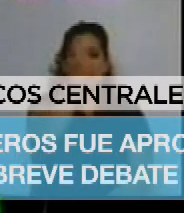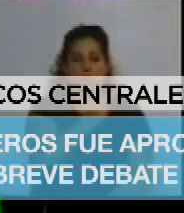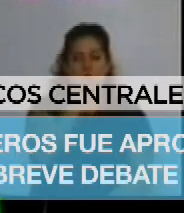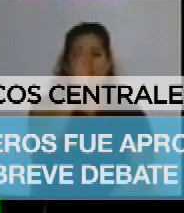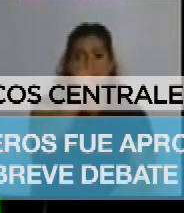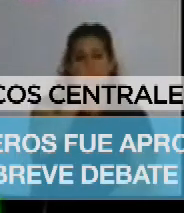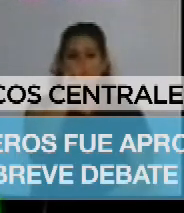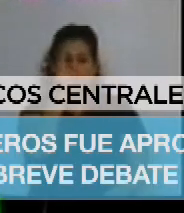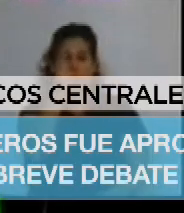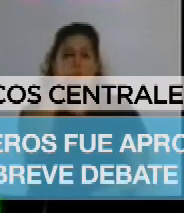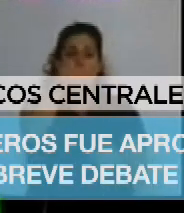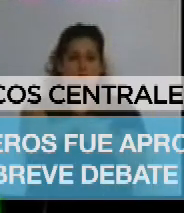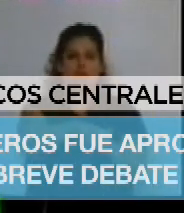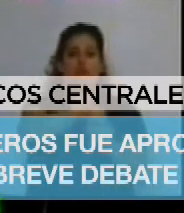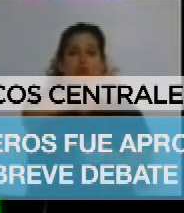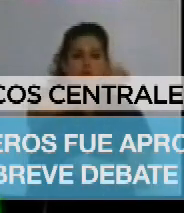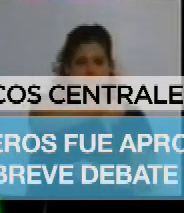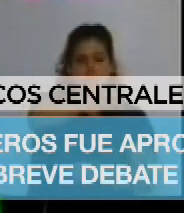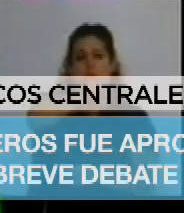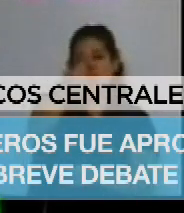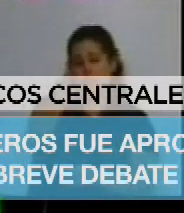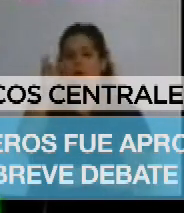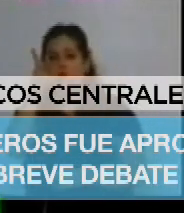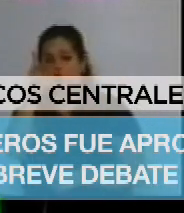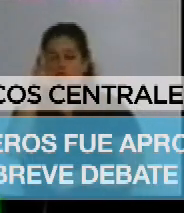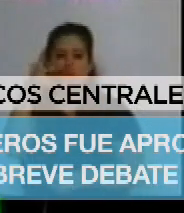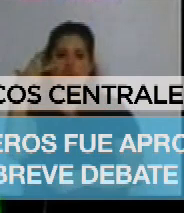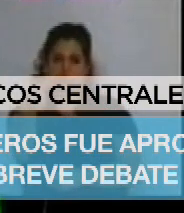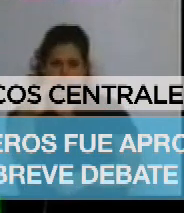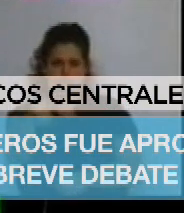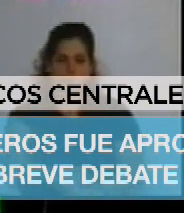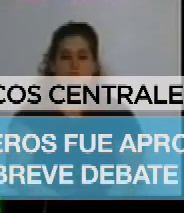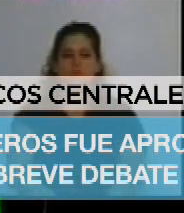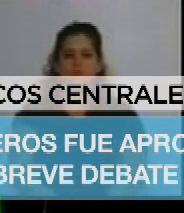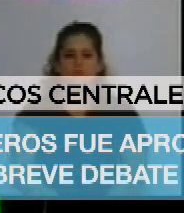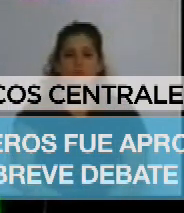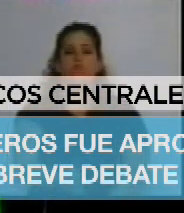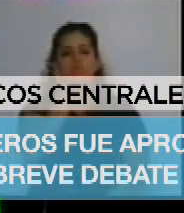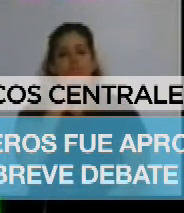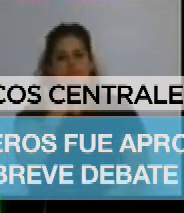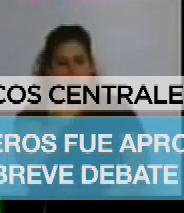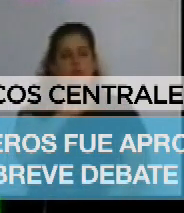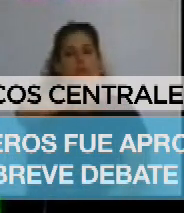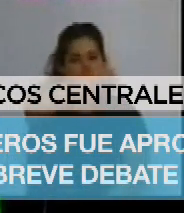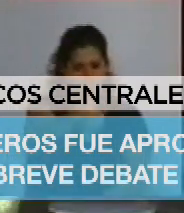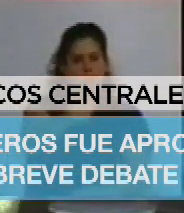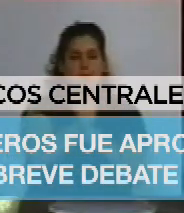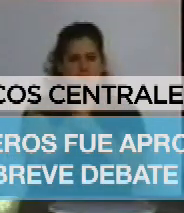201 votos afirmativos, 8 negativos. Gracias. Resulta afirmativo.